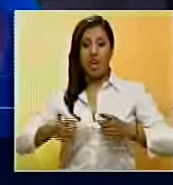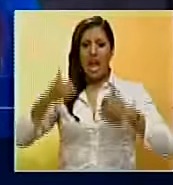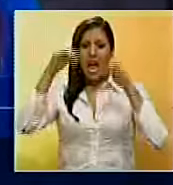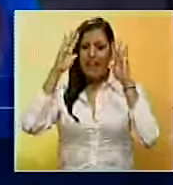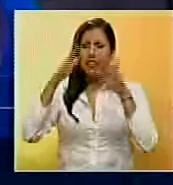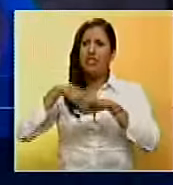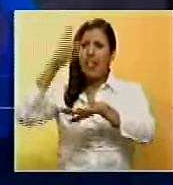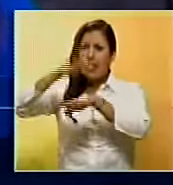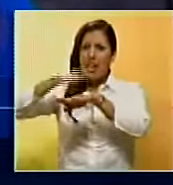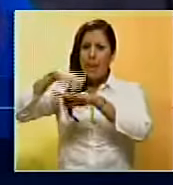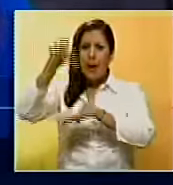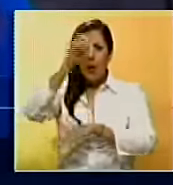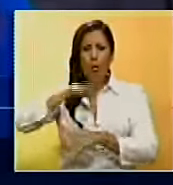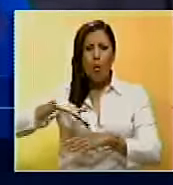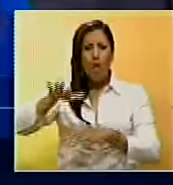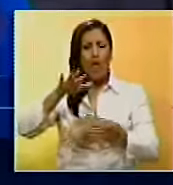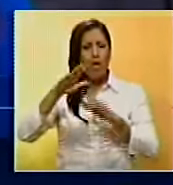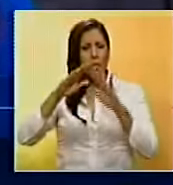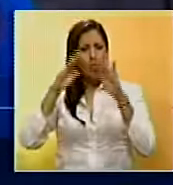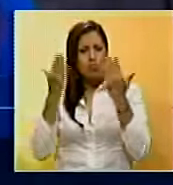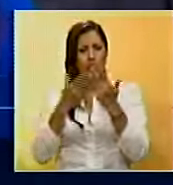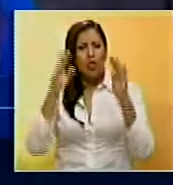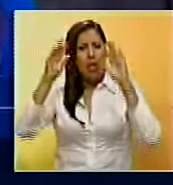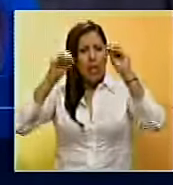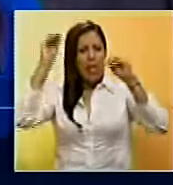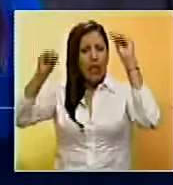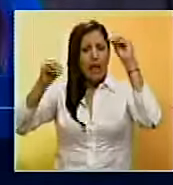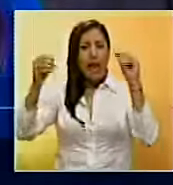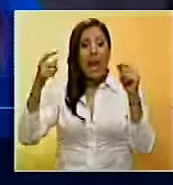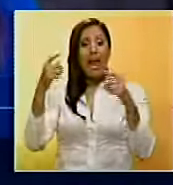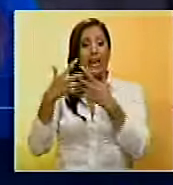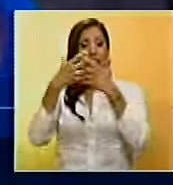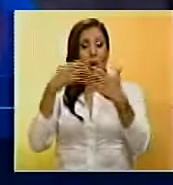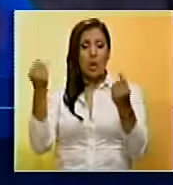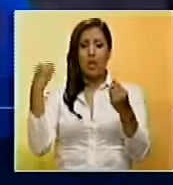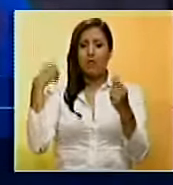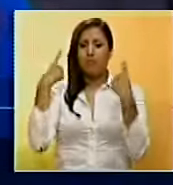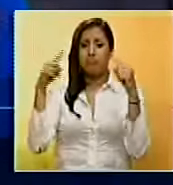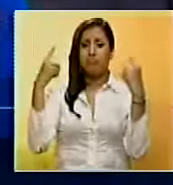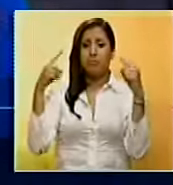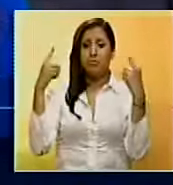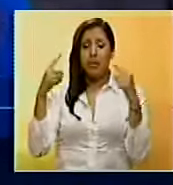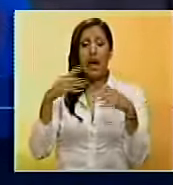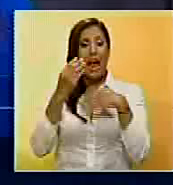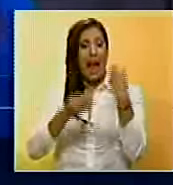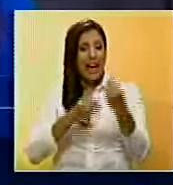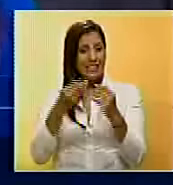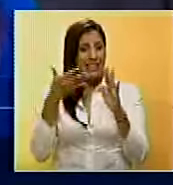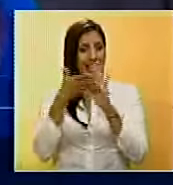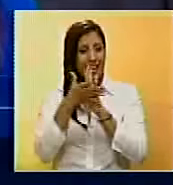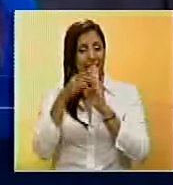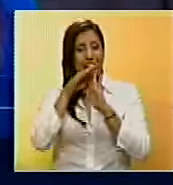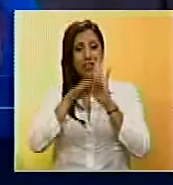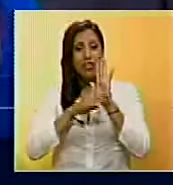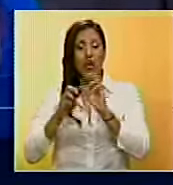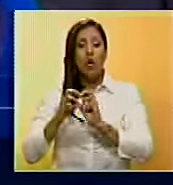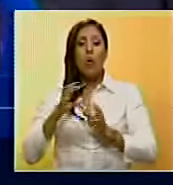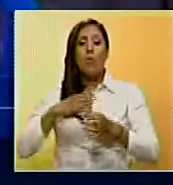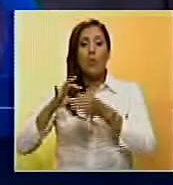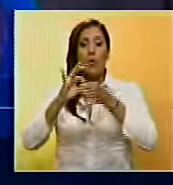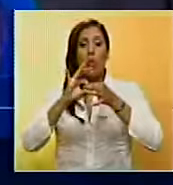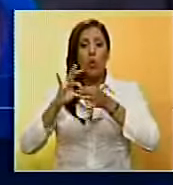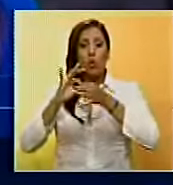desatendido los llamados de los pueblos del mundo y de la comunidad internacional contenidos en las declaraciones de la Unión de